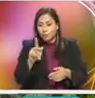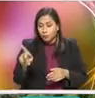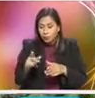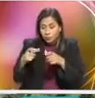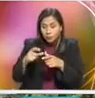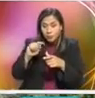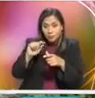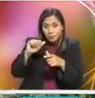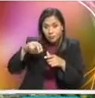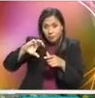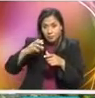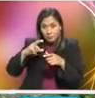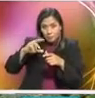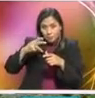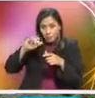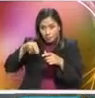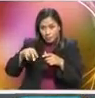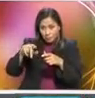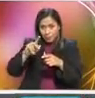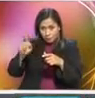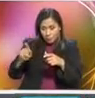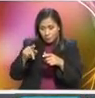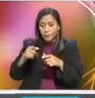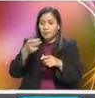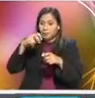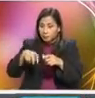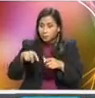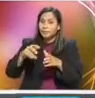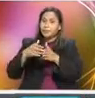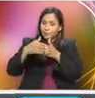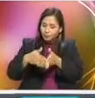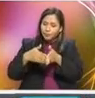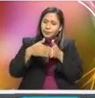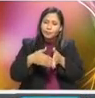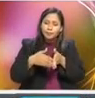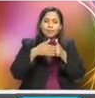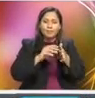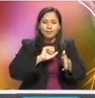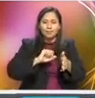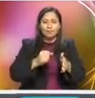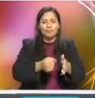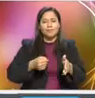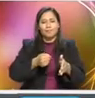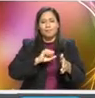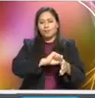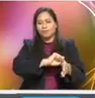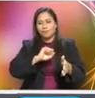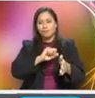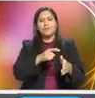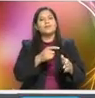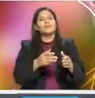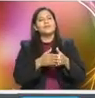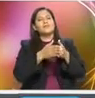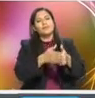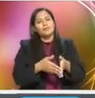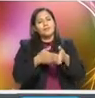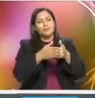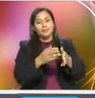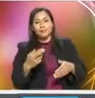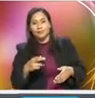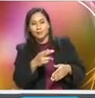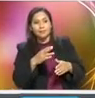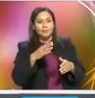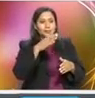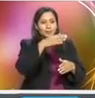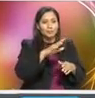llama Tanchanchín, que de hecho es un ejido, y de ahí te subes a una lanchita y te van llevando por todos estos ríos, porque te digo, ves, es